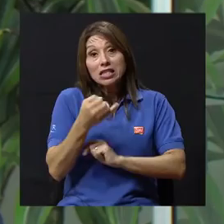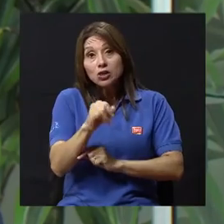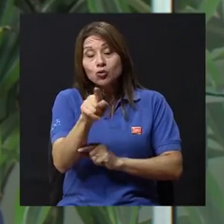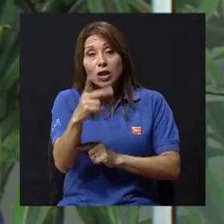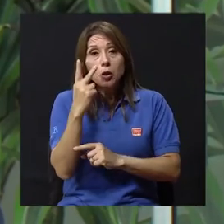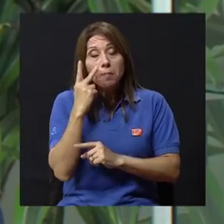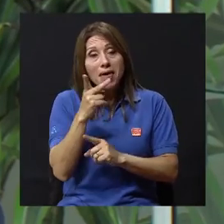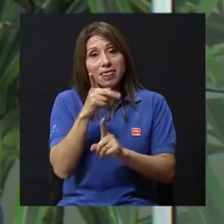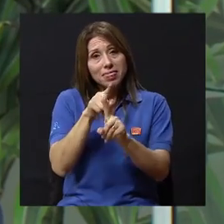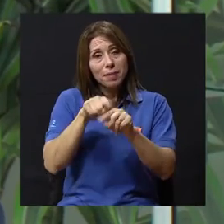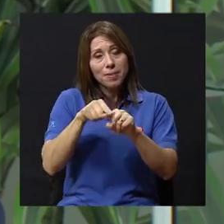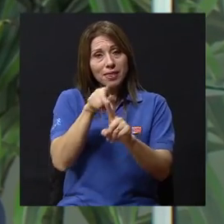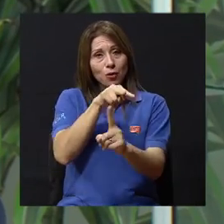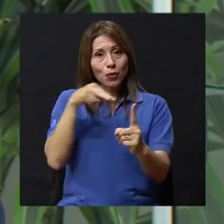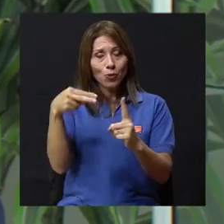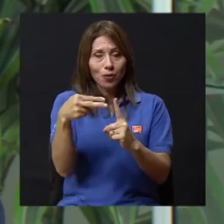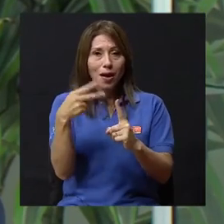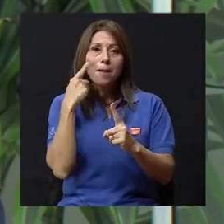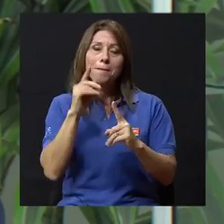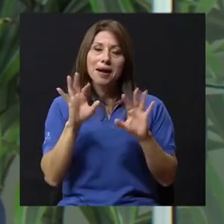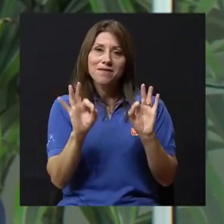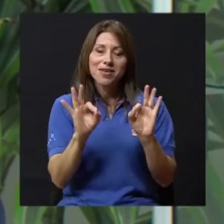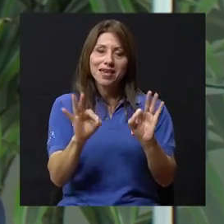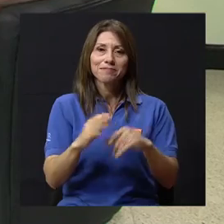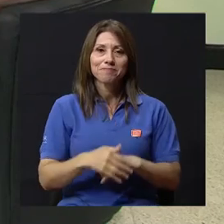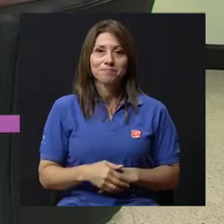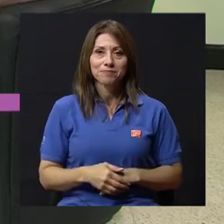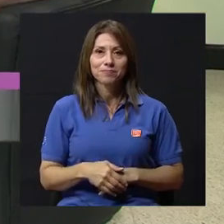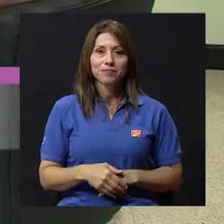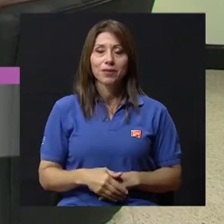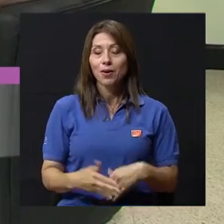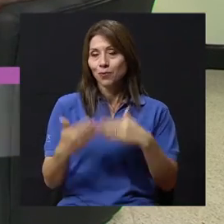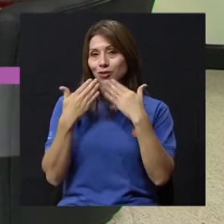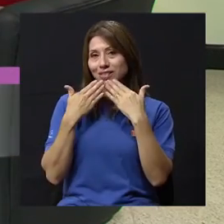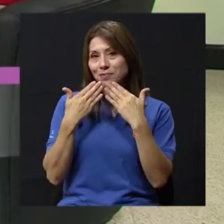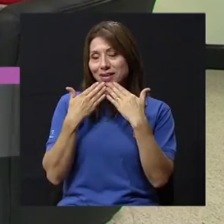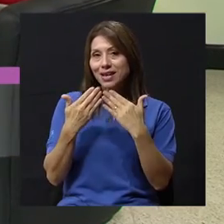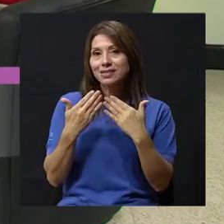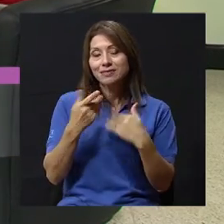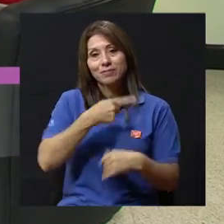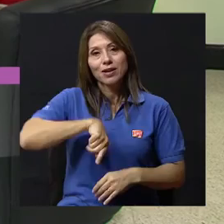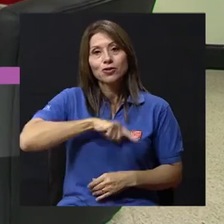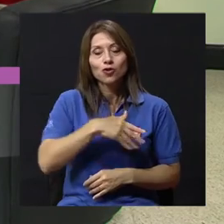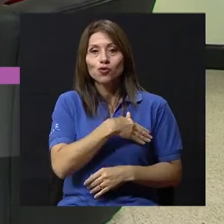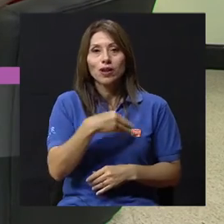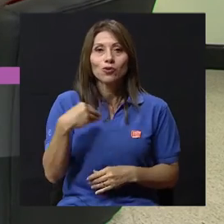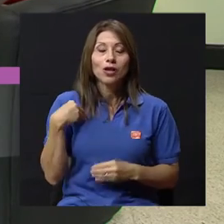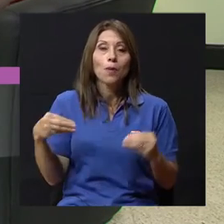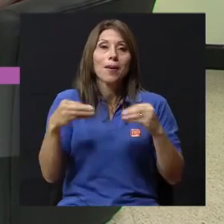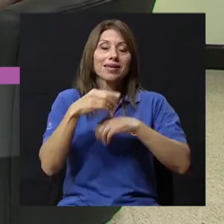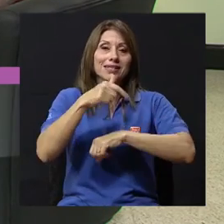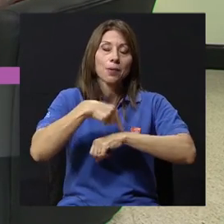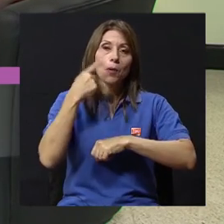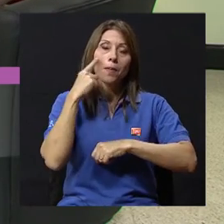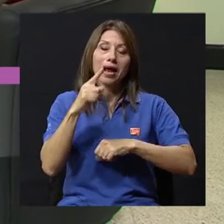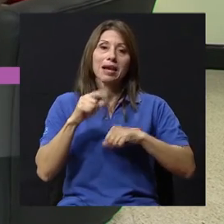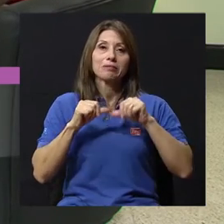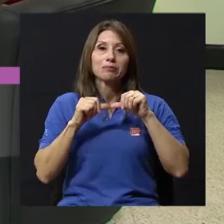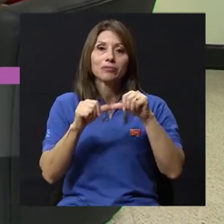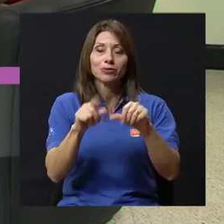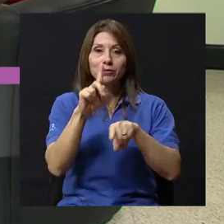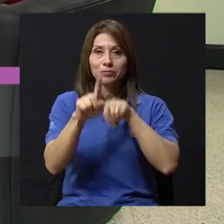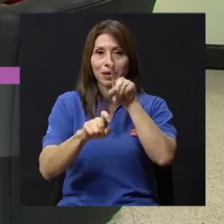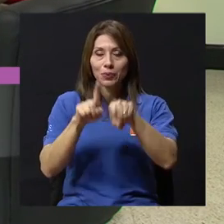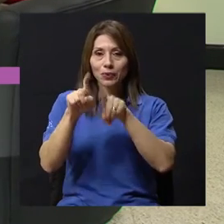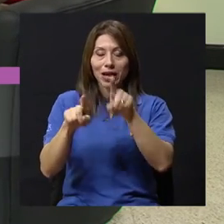bueno, muchísimas gracias, don Álvaro. Realmente, pues nos hubiera gustado que el programa hubiera tenido más tiempo, claro, para seguir